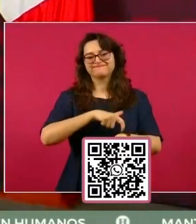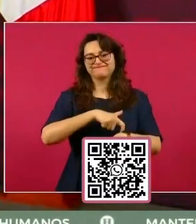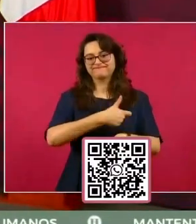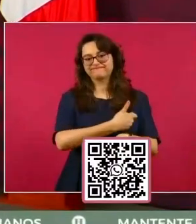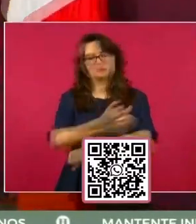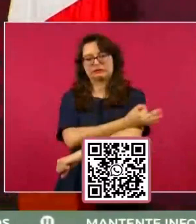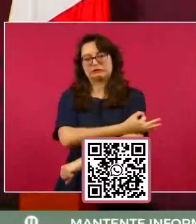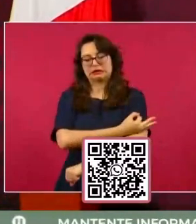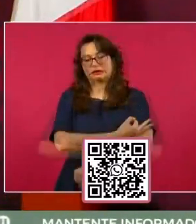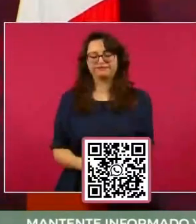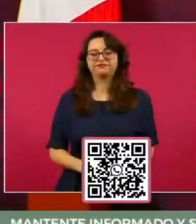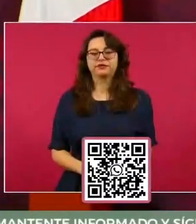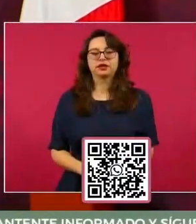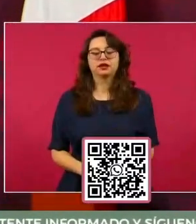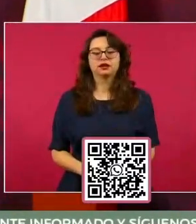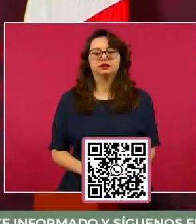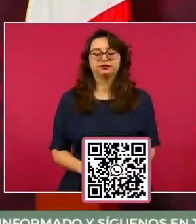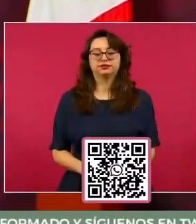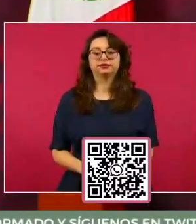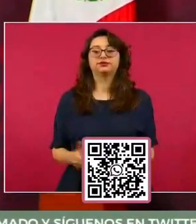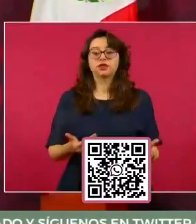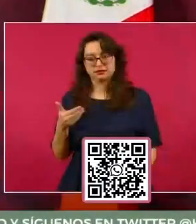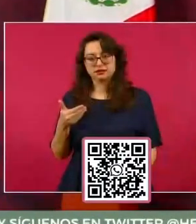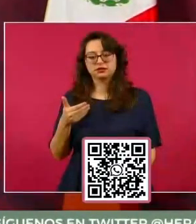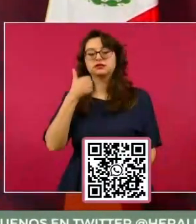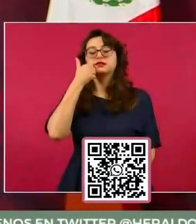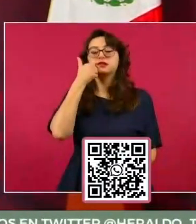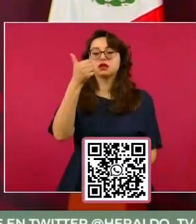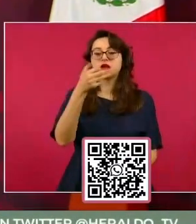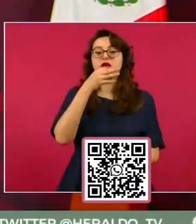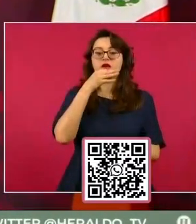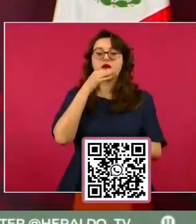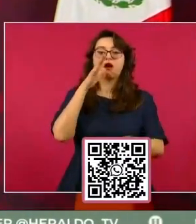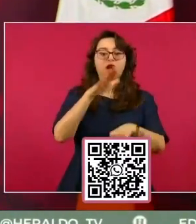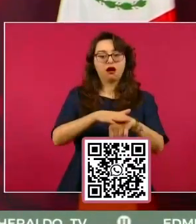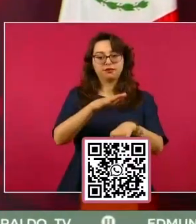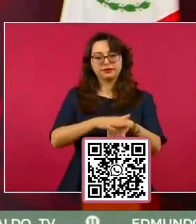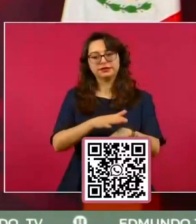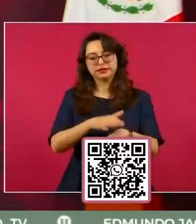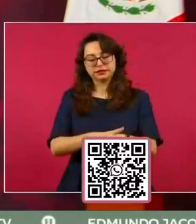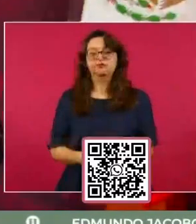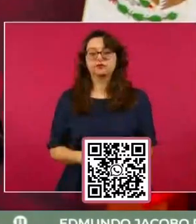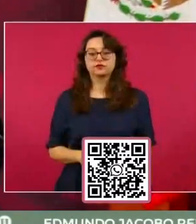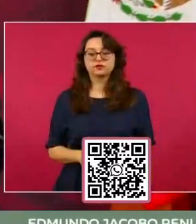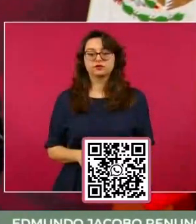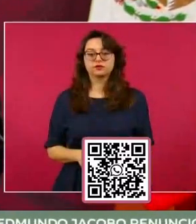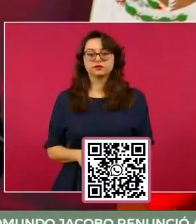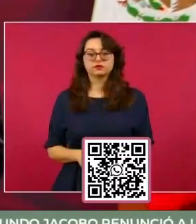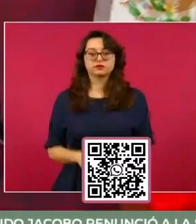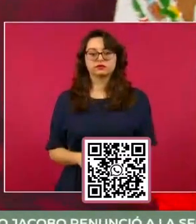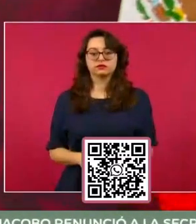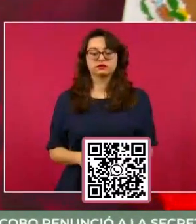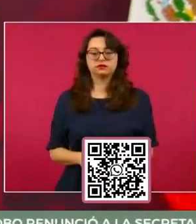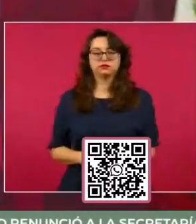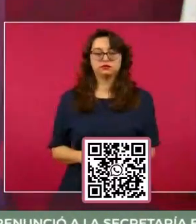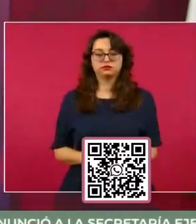Antes que nada, quiero expresar mis condolencias a los familiares, a los habitantes